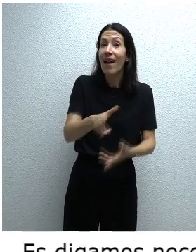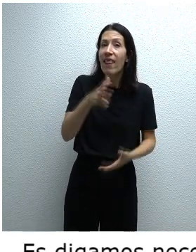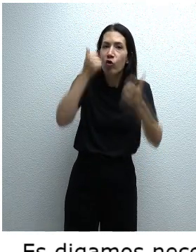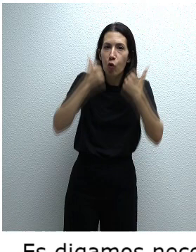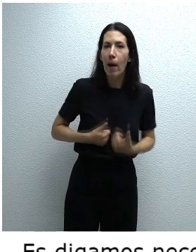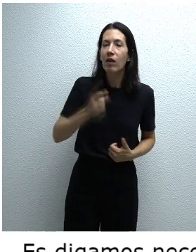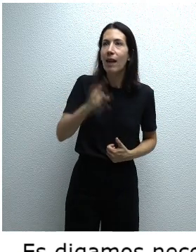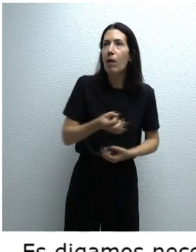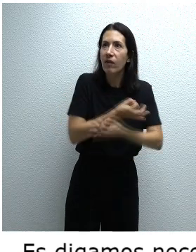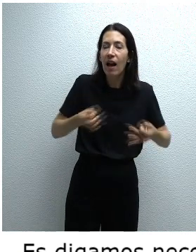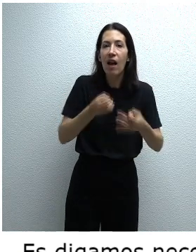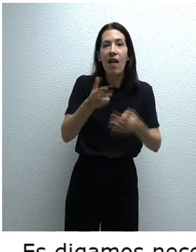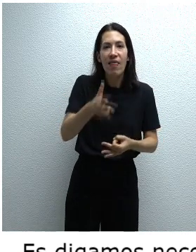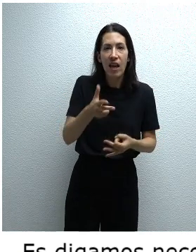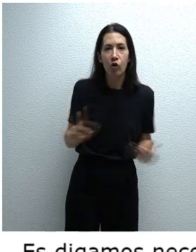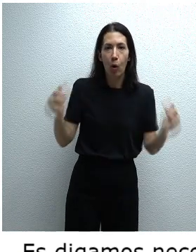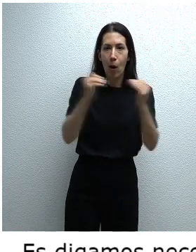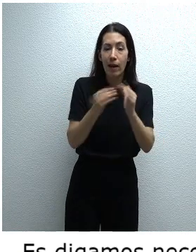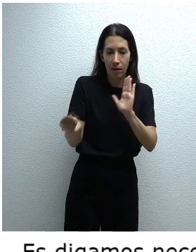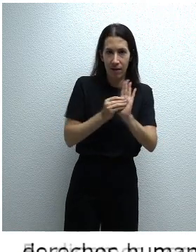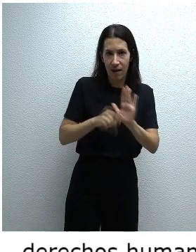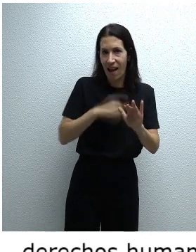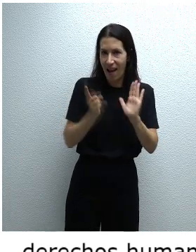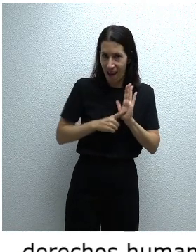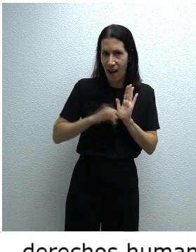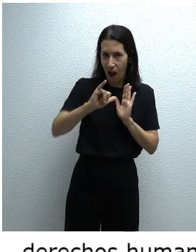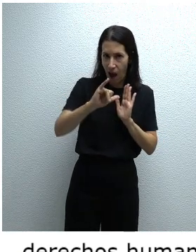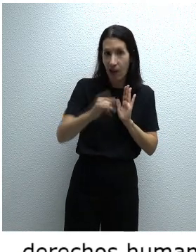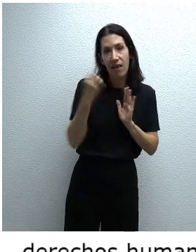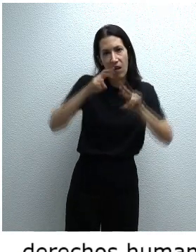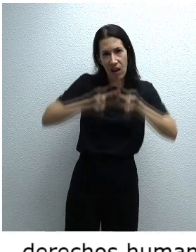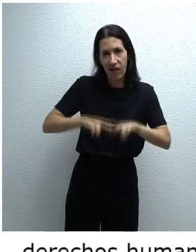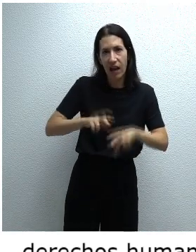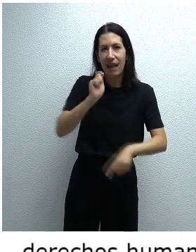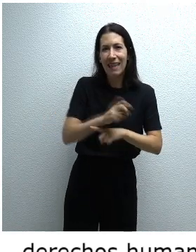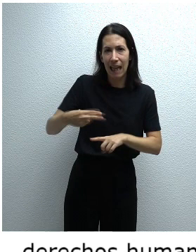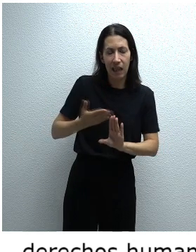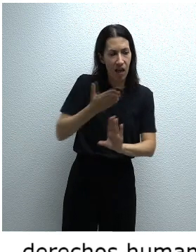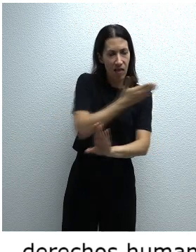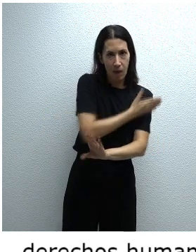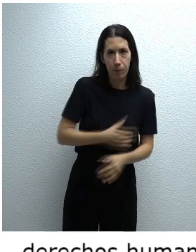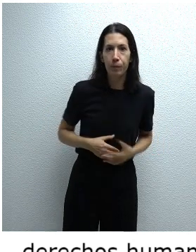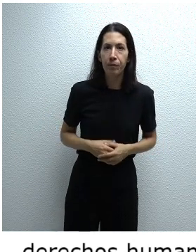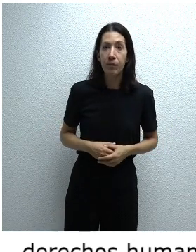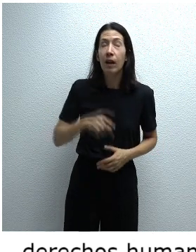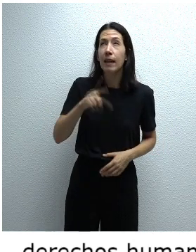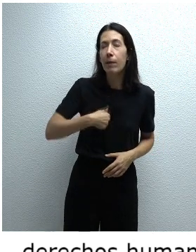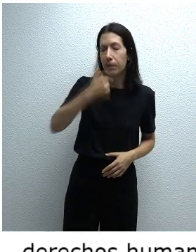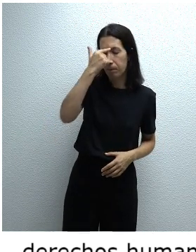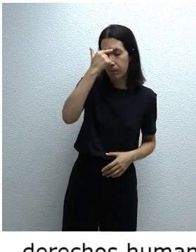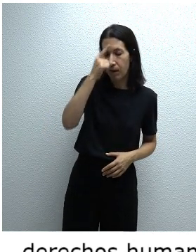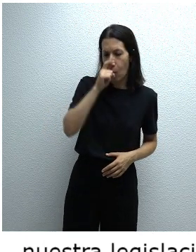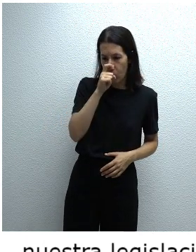ese derecho a la igualdad que reconoce nuestra legislación, el revisar estas sentencias. Creo recordar que también se refería a